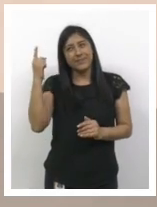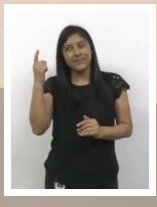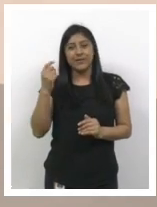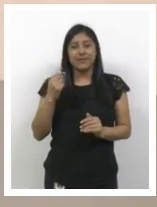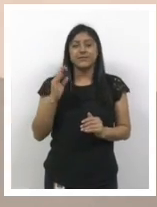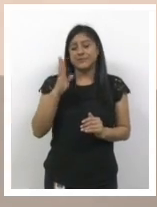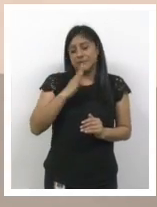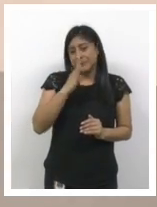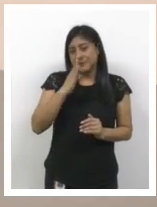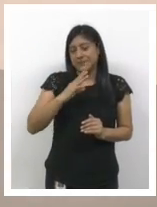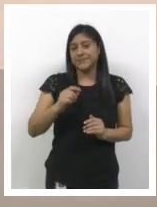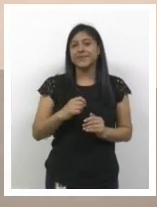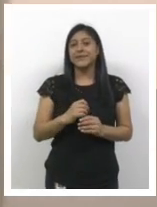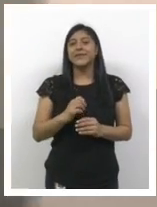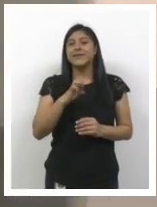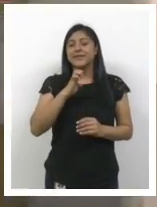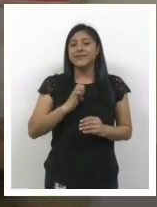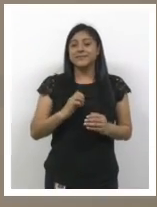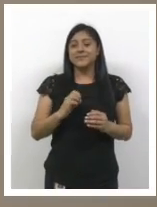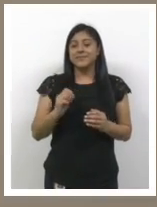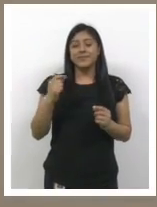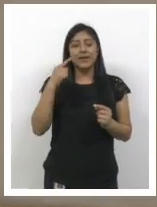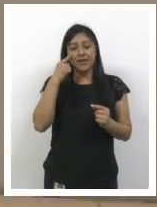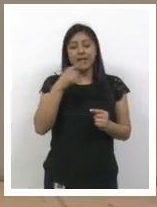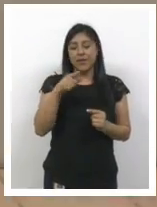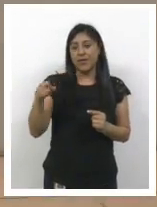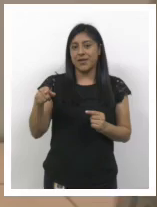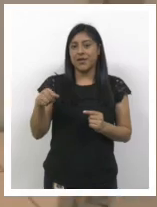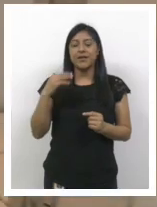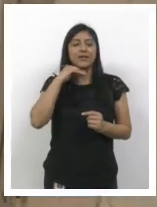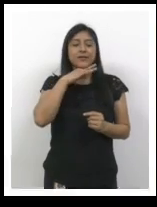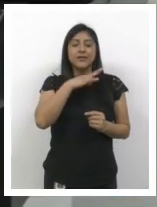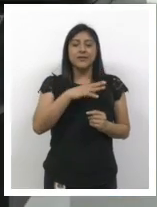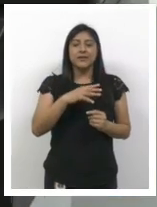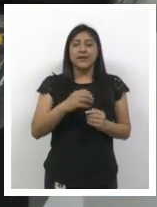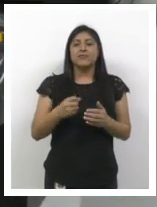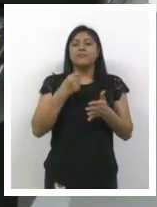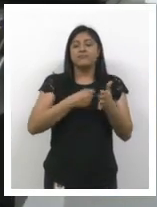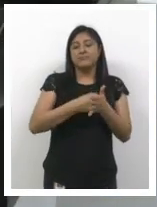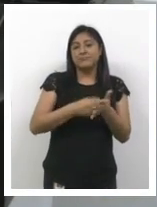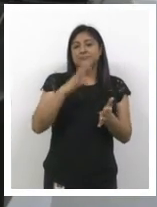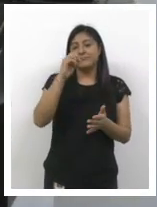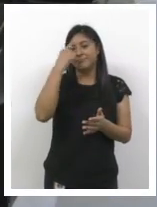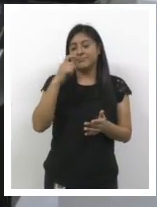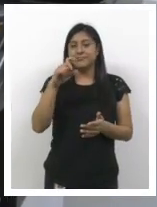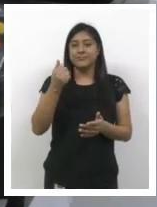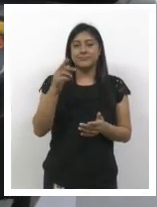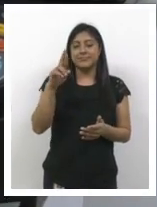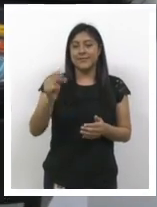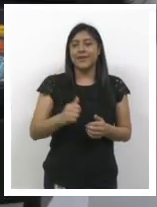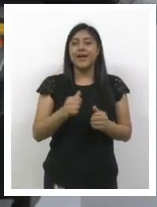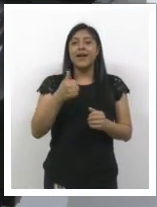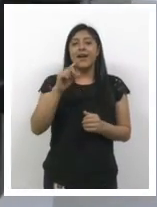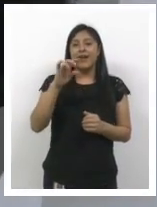pensarlo resulta incómodo, y es precisamente contra esa incomodidad que lucha Óscar Efraín, auxiliar